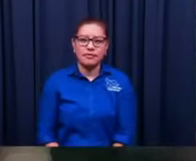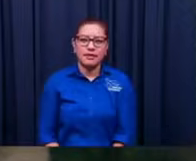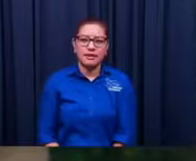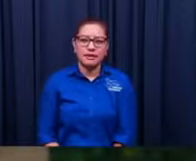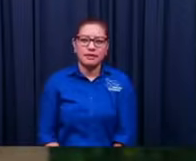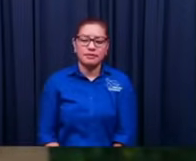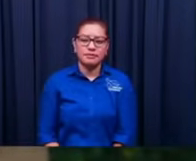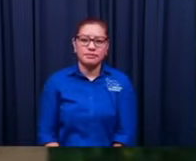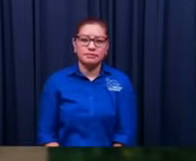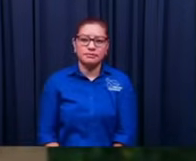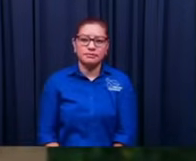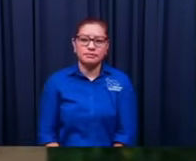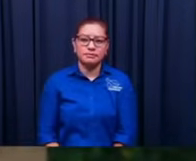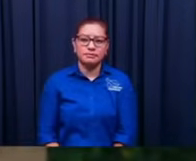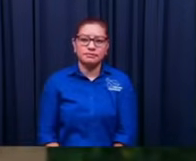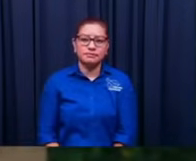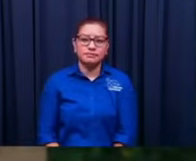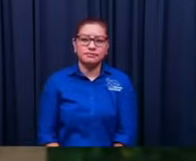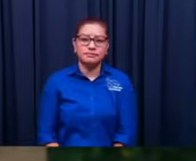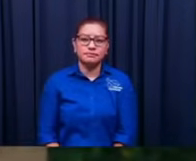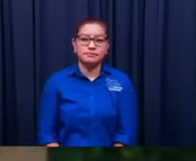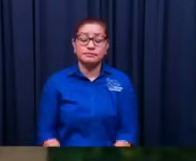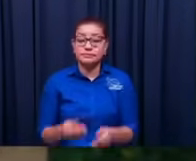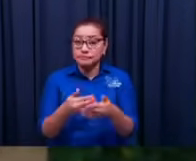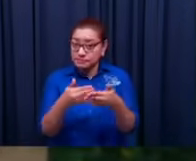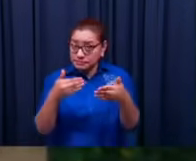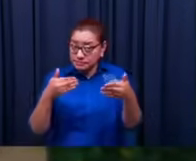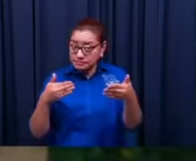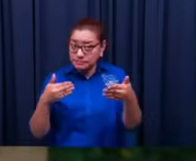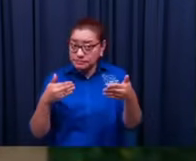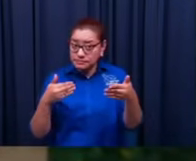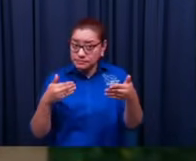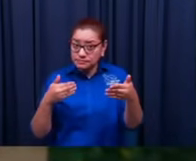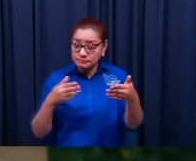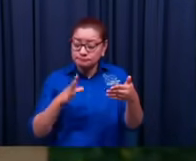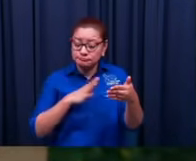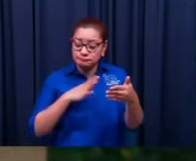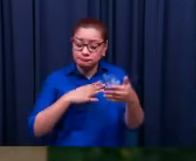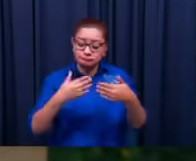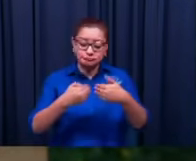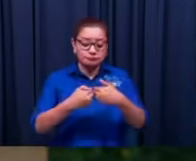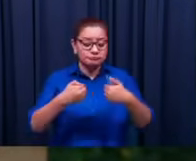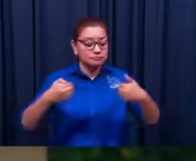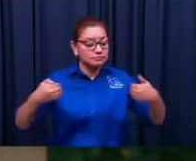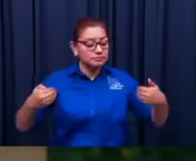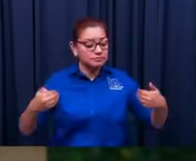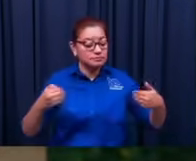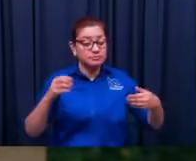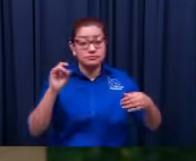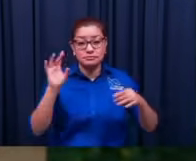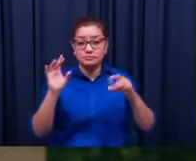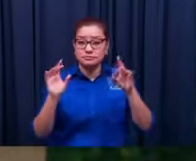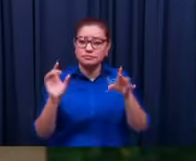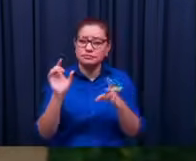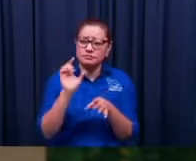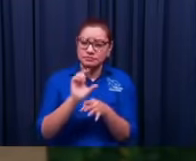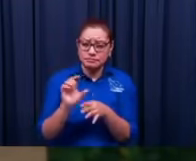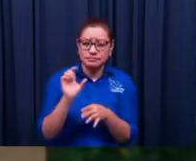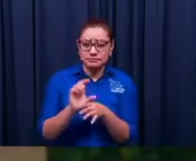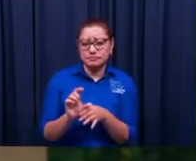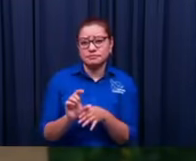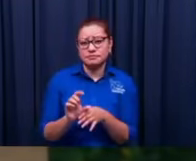Ahora, para apartarla también tienes que separarla de algunas cosas, de muchas cosas.